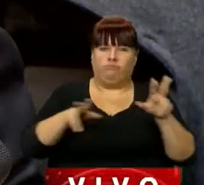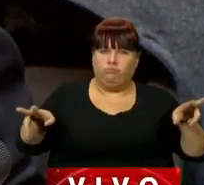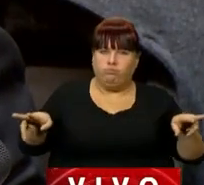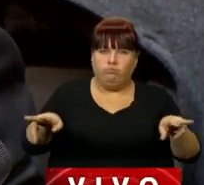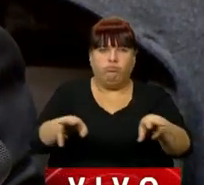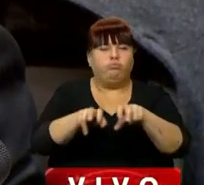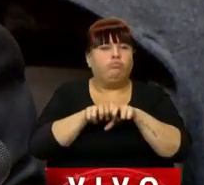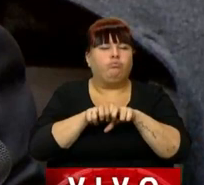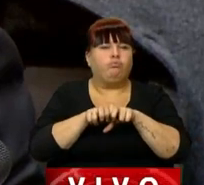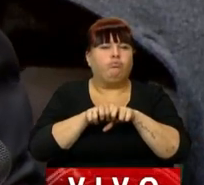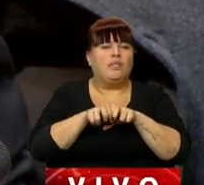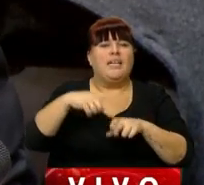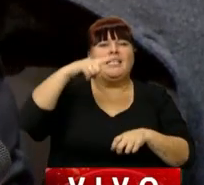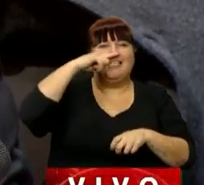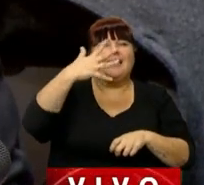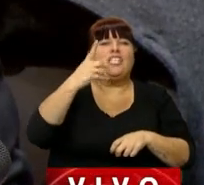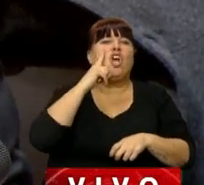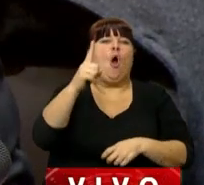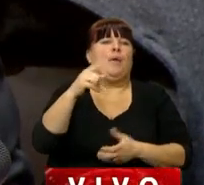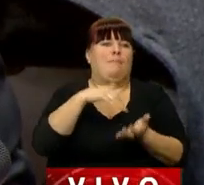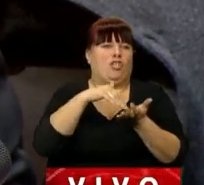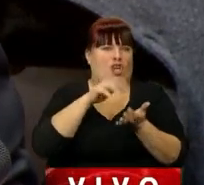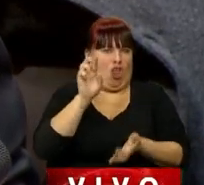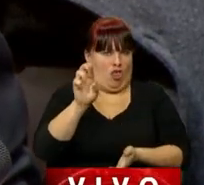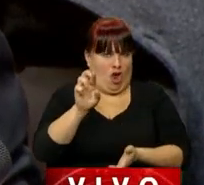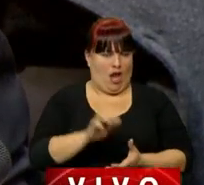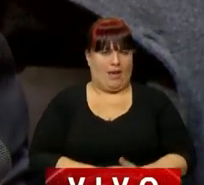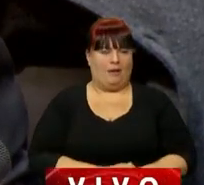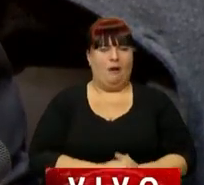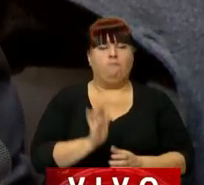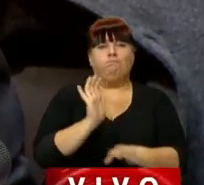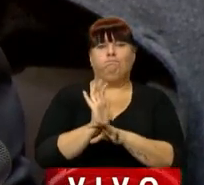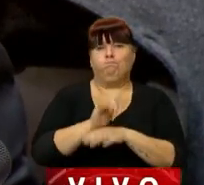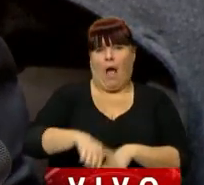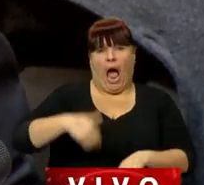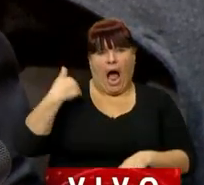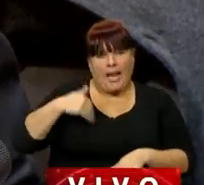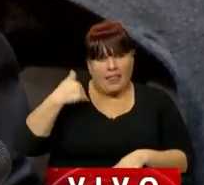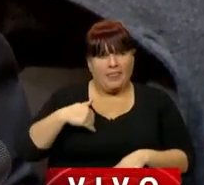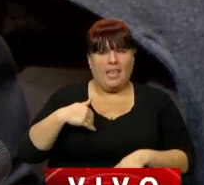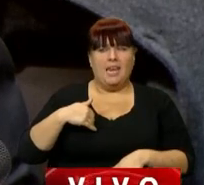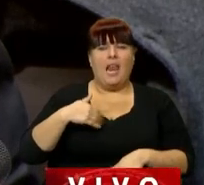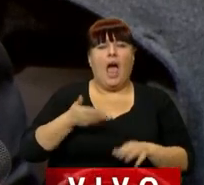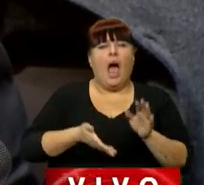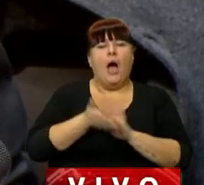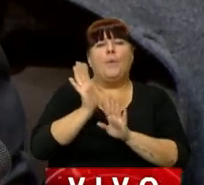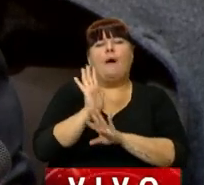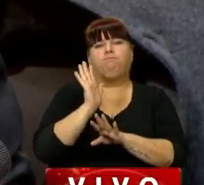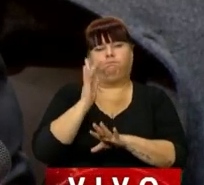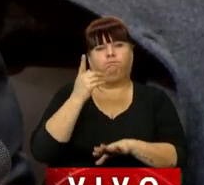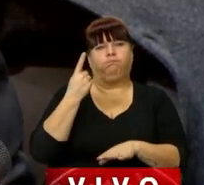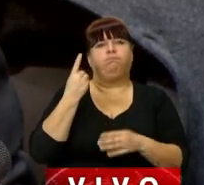ha llegado a los 75.000 millones de dólares. O sea que Argentina está cerca de representar